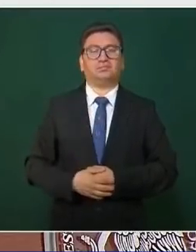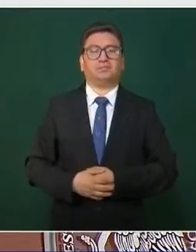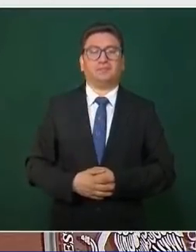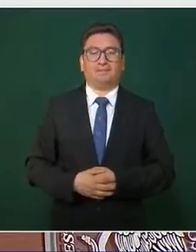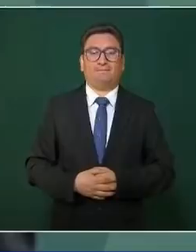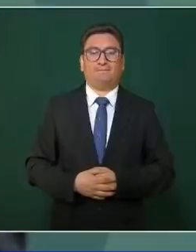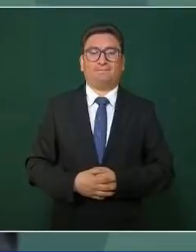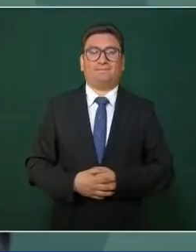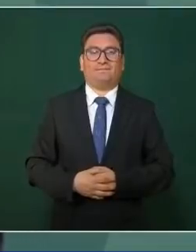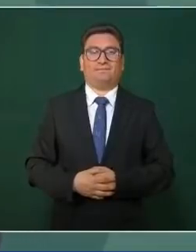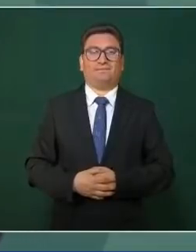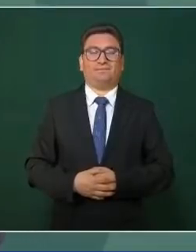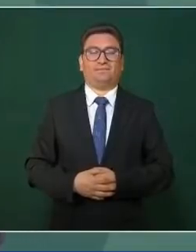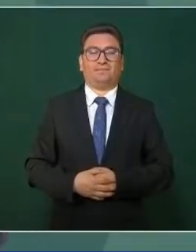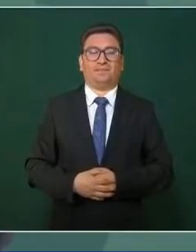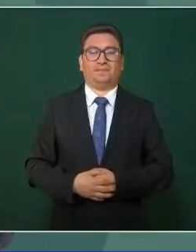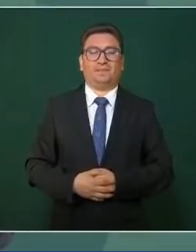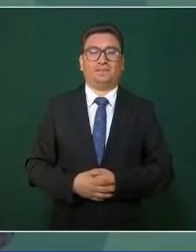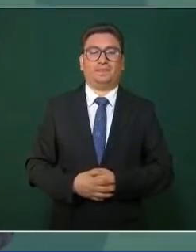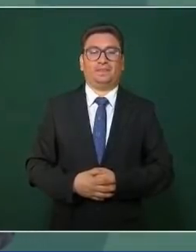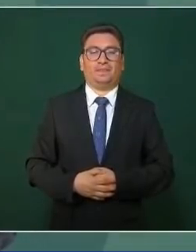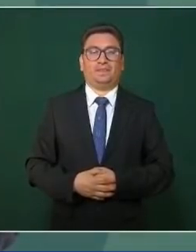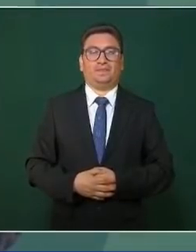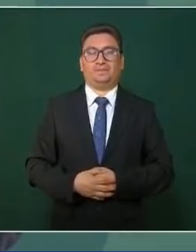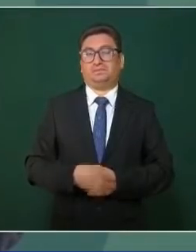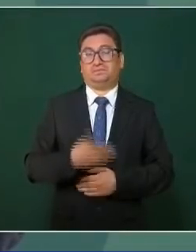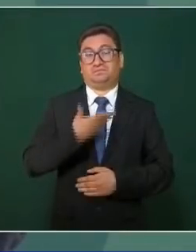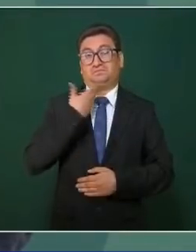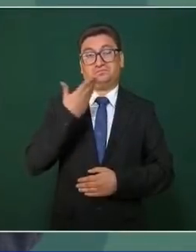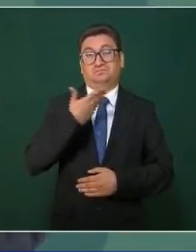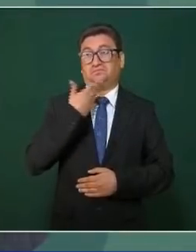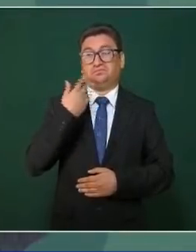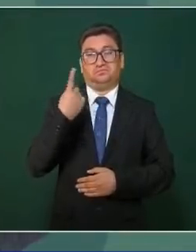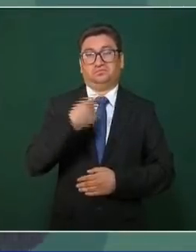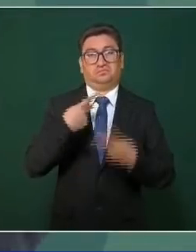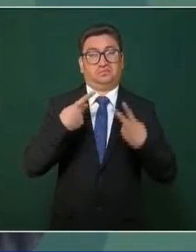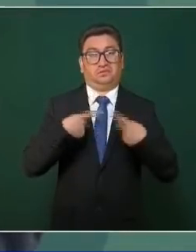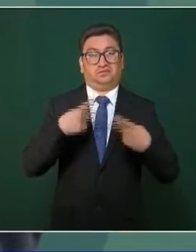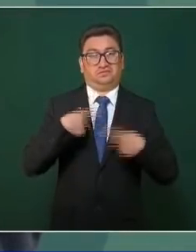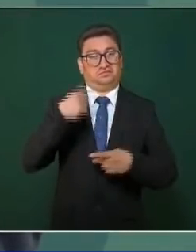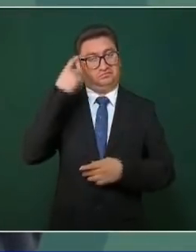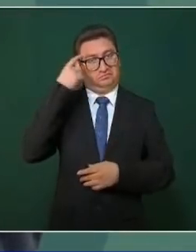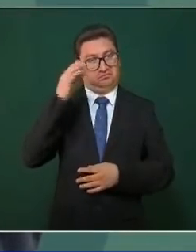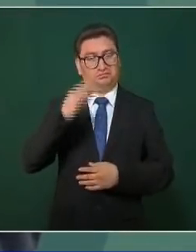que es el más común de los sentidos. Y presidente, ¿hasta dónde